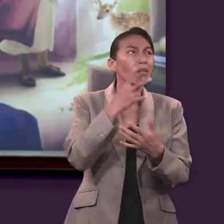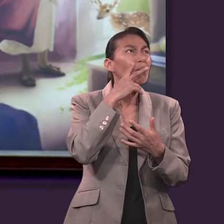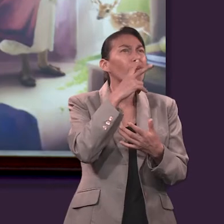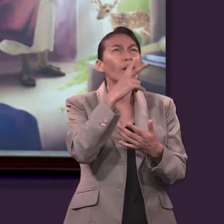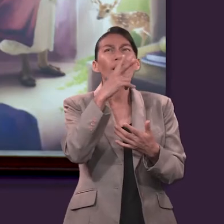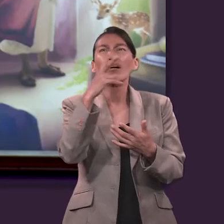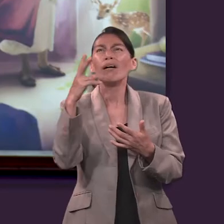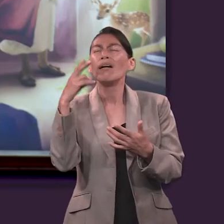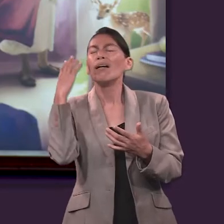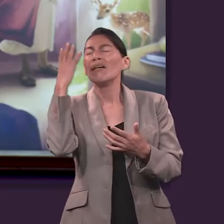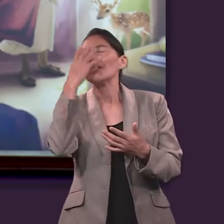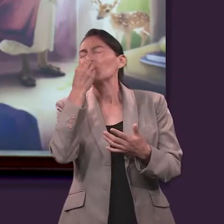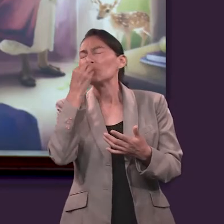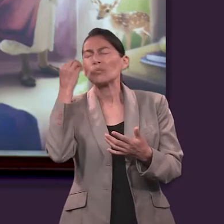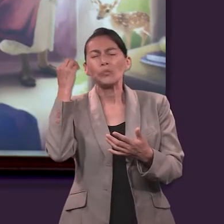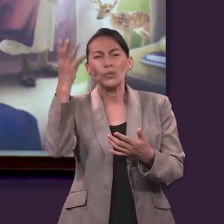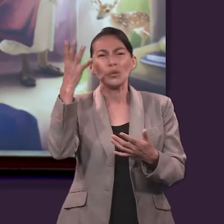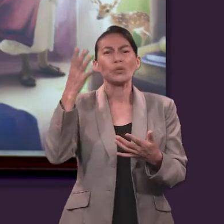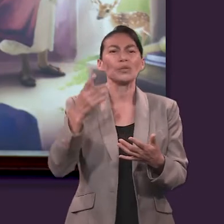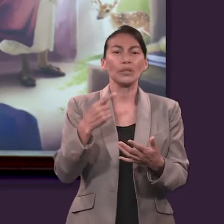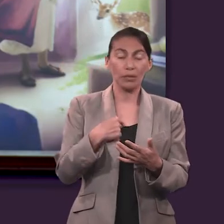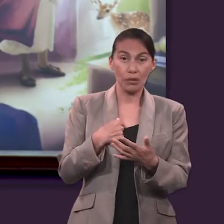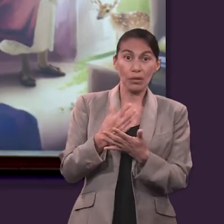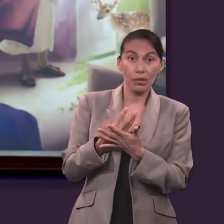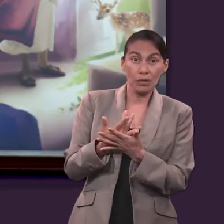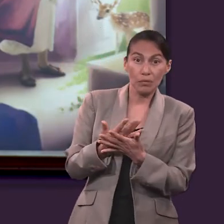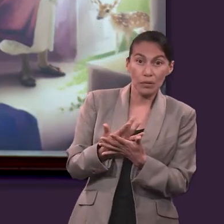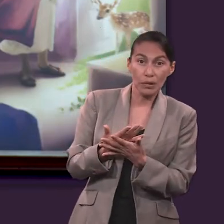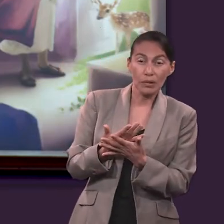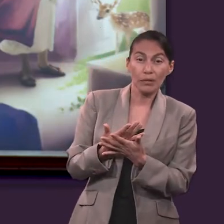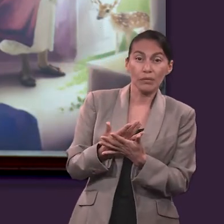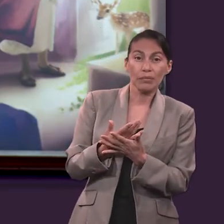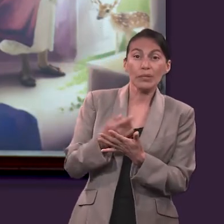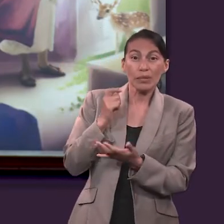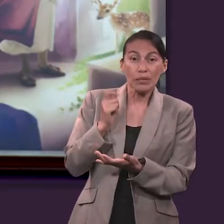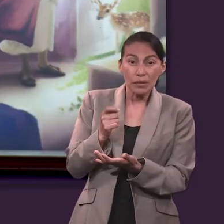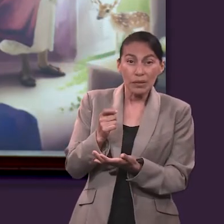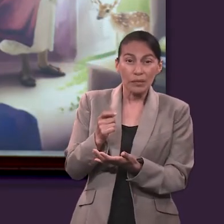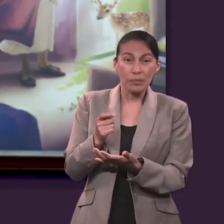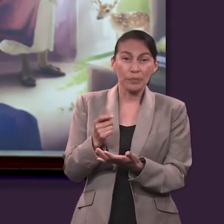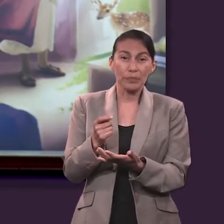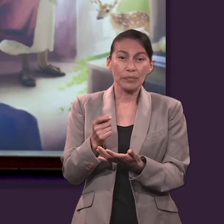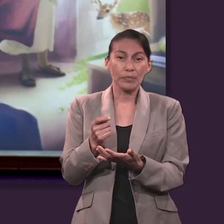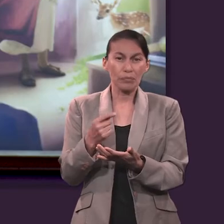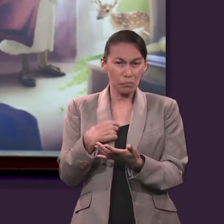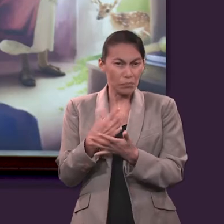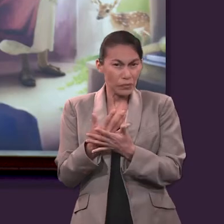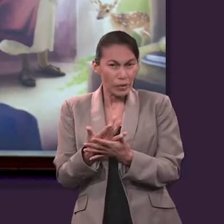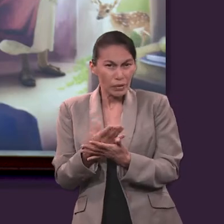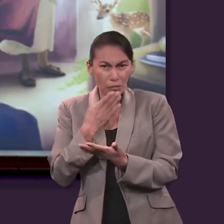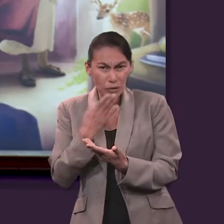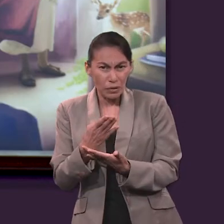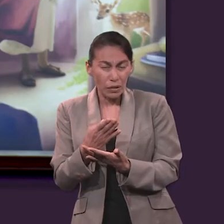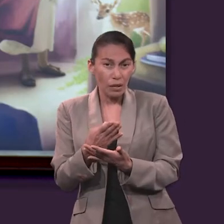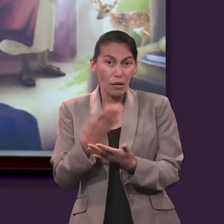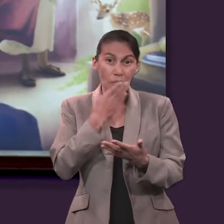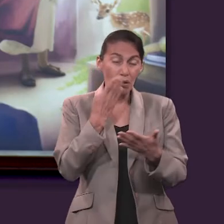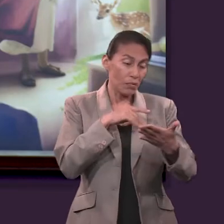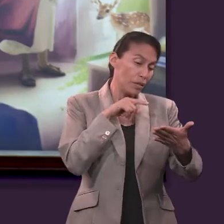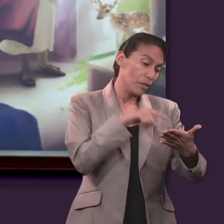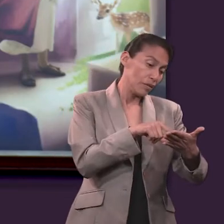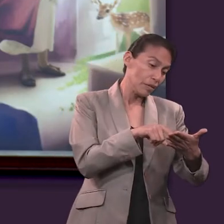aún nosotros mismos hoy día podemos ver ese tipo de cosas. Y para mí eso me genera esperanza, porque me dice